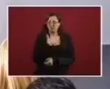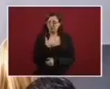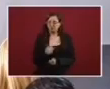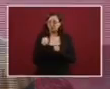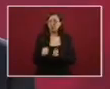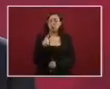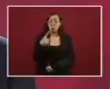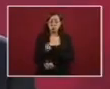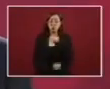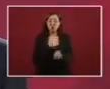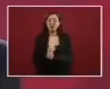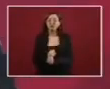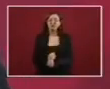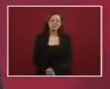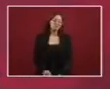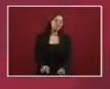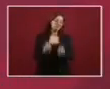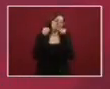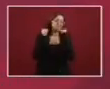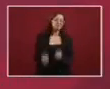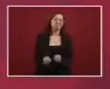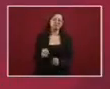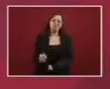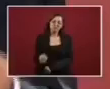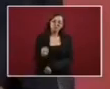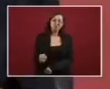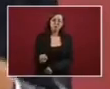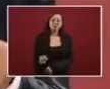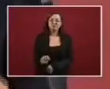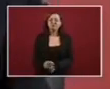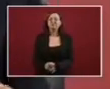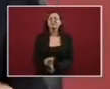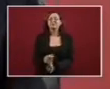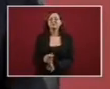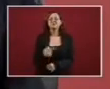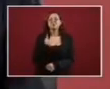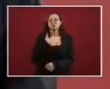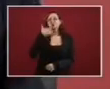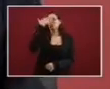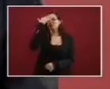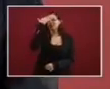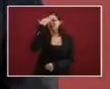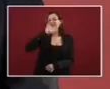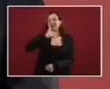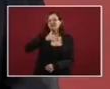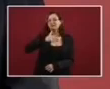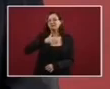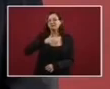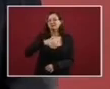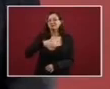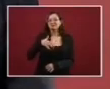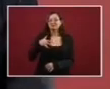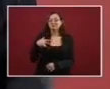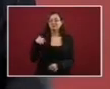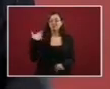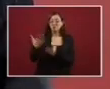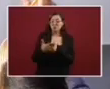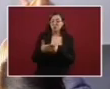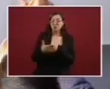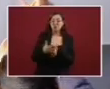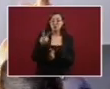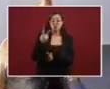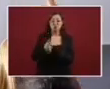establecido yo estoy seguro que para entonces va a consolidarse